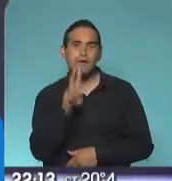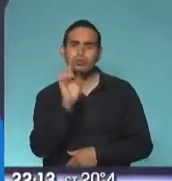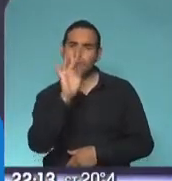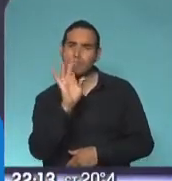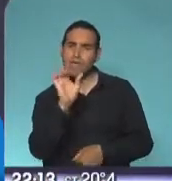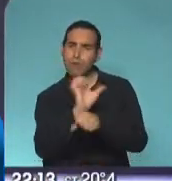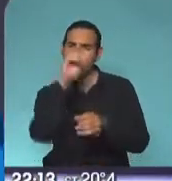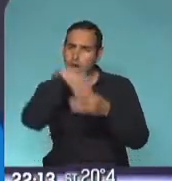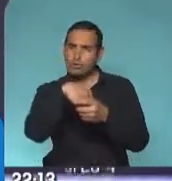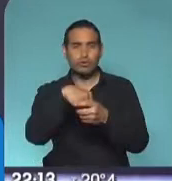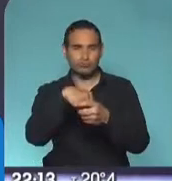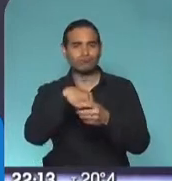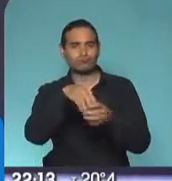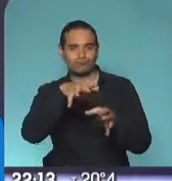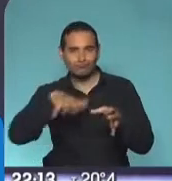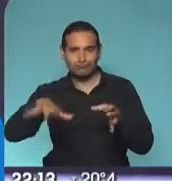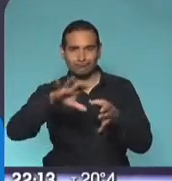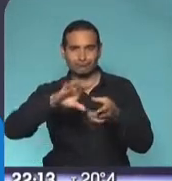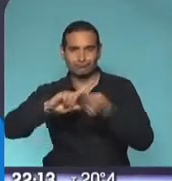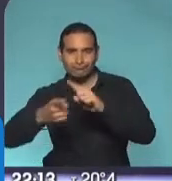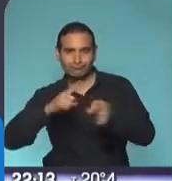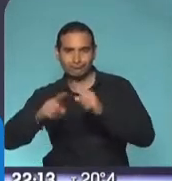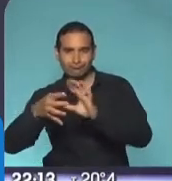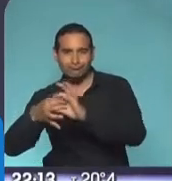interno que tiene, sino en lo que es la dimensión